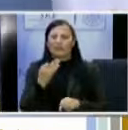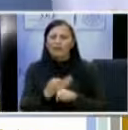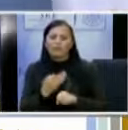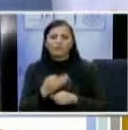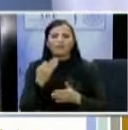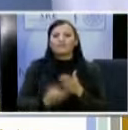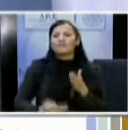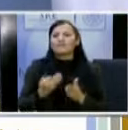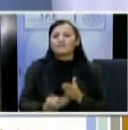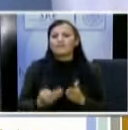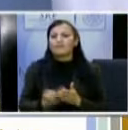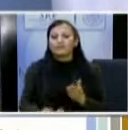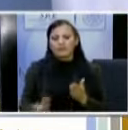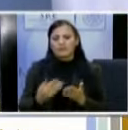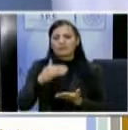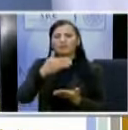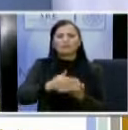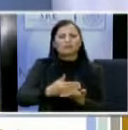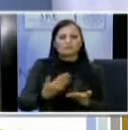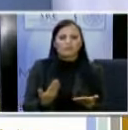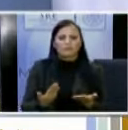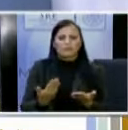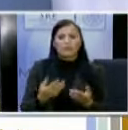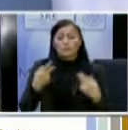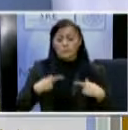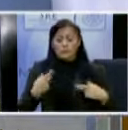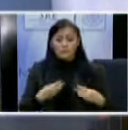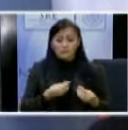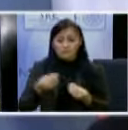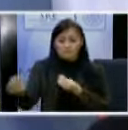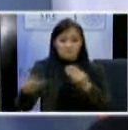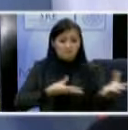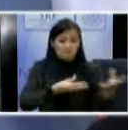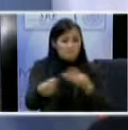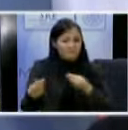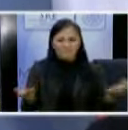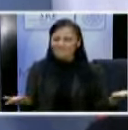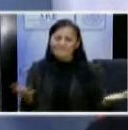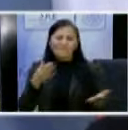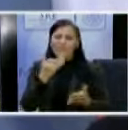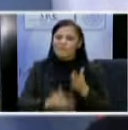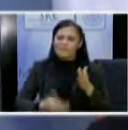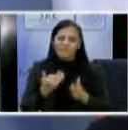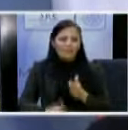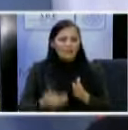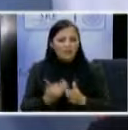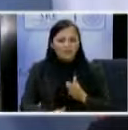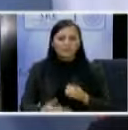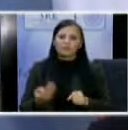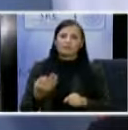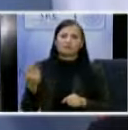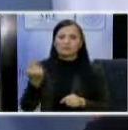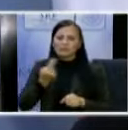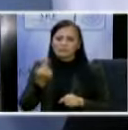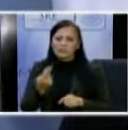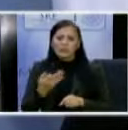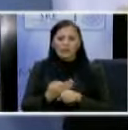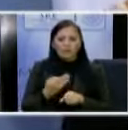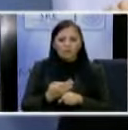todavía estamos limitando mucho a nuestra gente. Yo creo que este clientelismo tiene ya